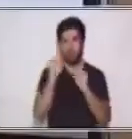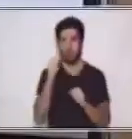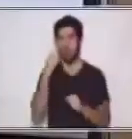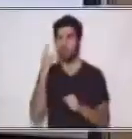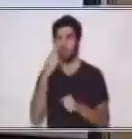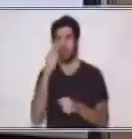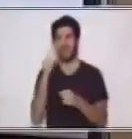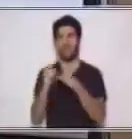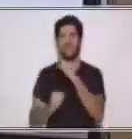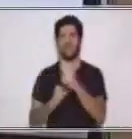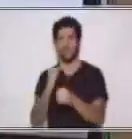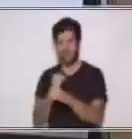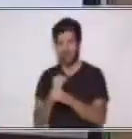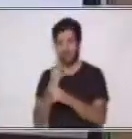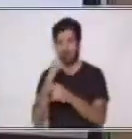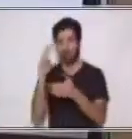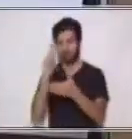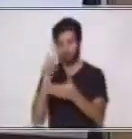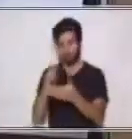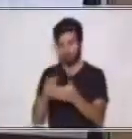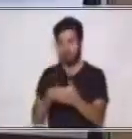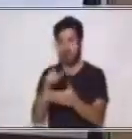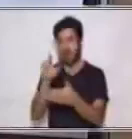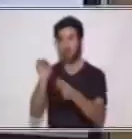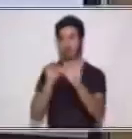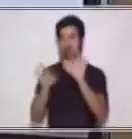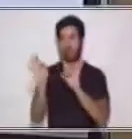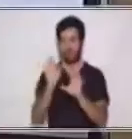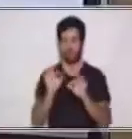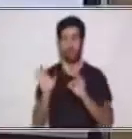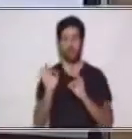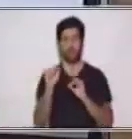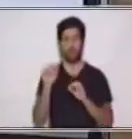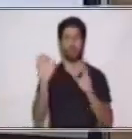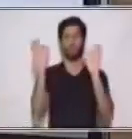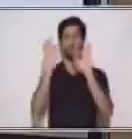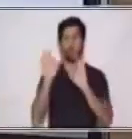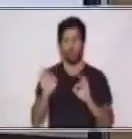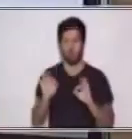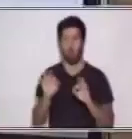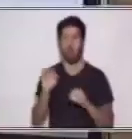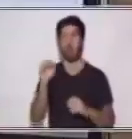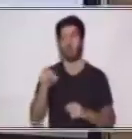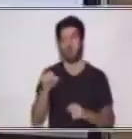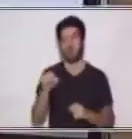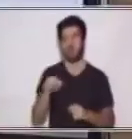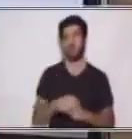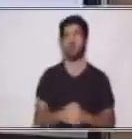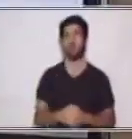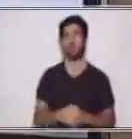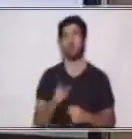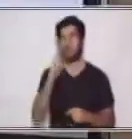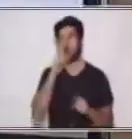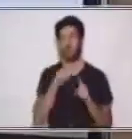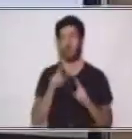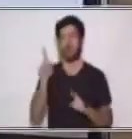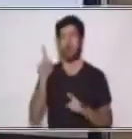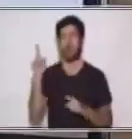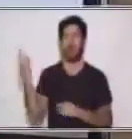Real Academia de la Lengua Española, que es la que rige toda la forma de escritura del idioma